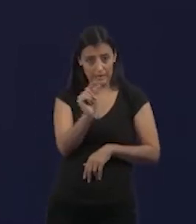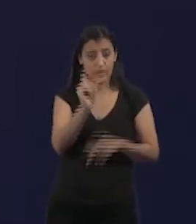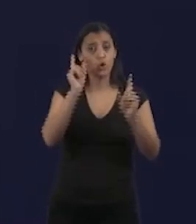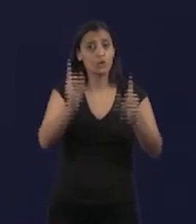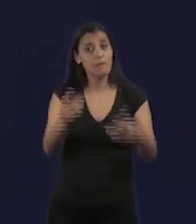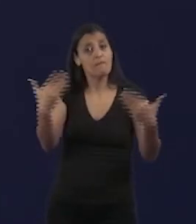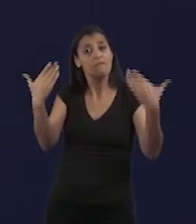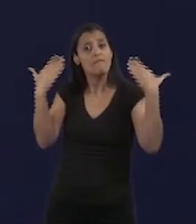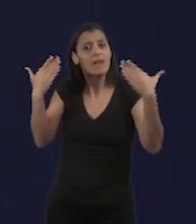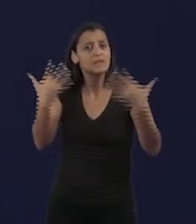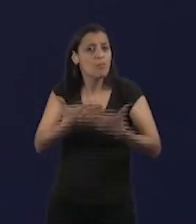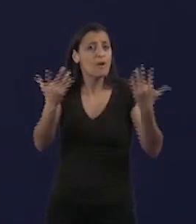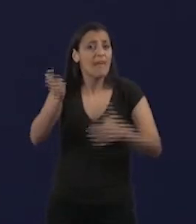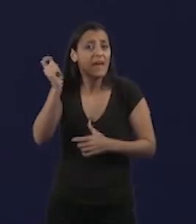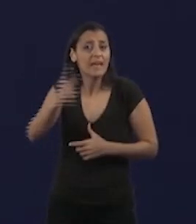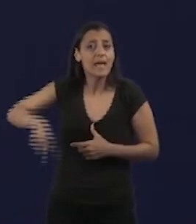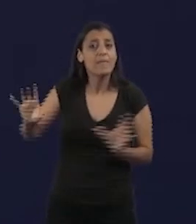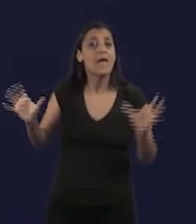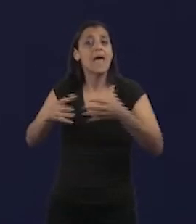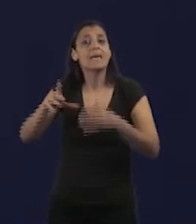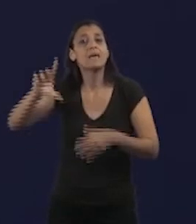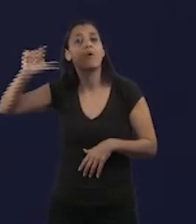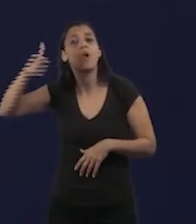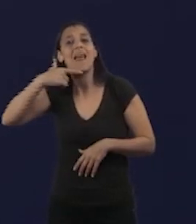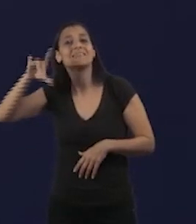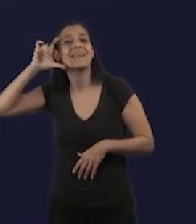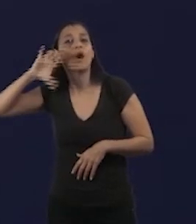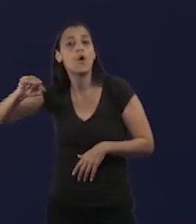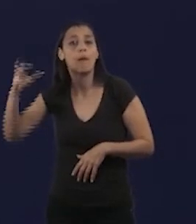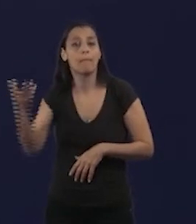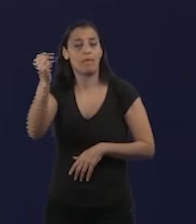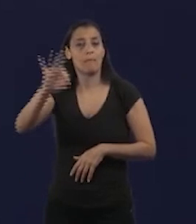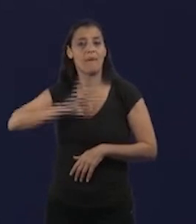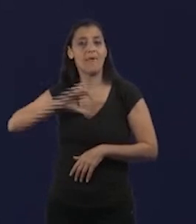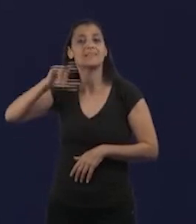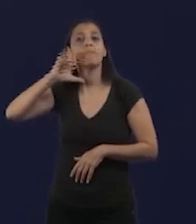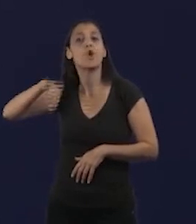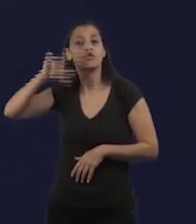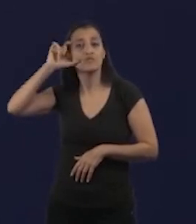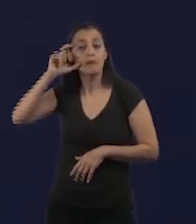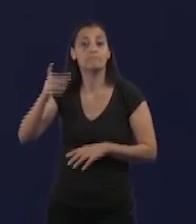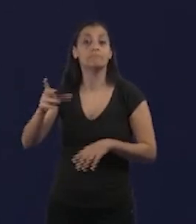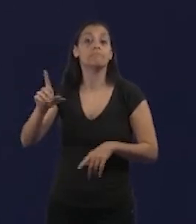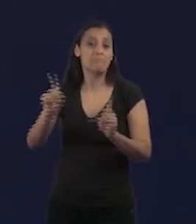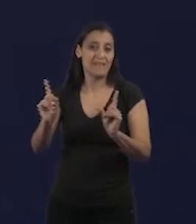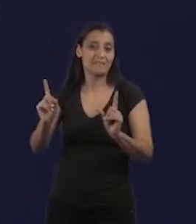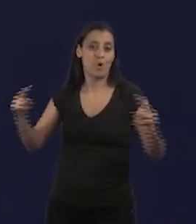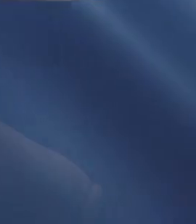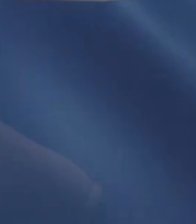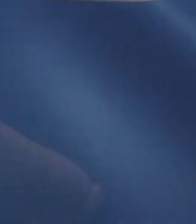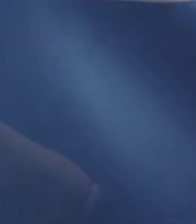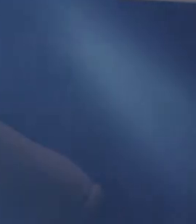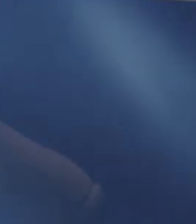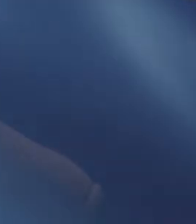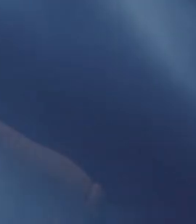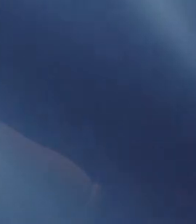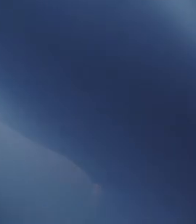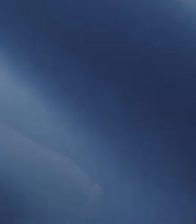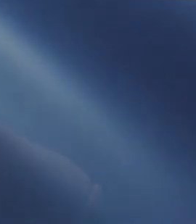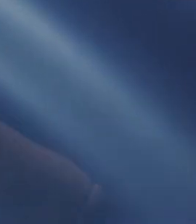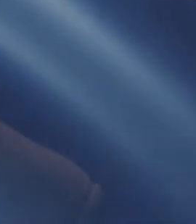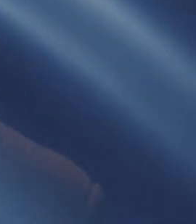felicitación enorme al equipo de las leonas por la medalla de bronce obtenida allí en París